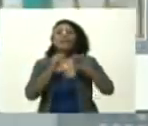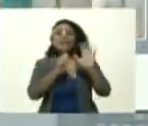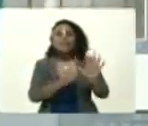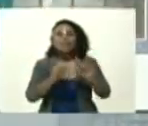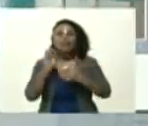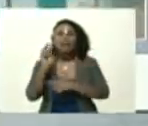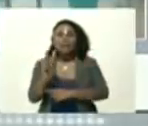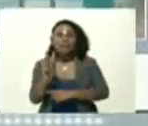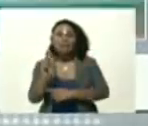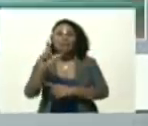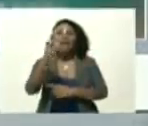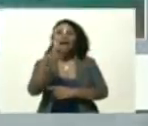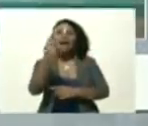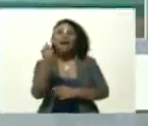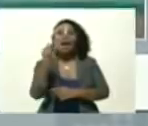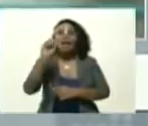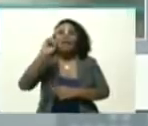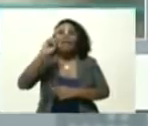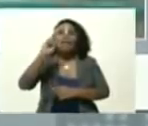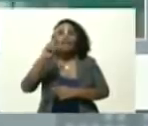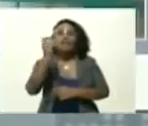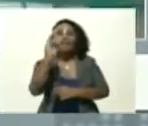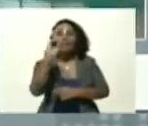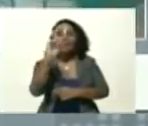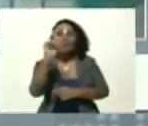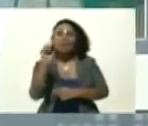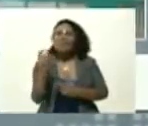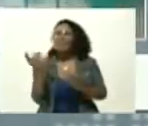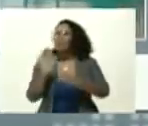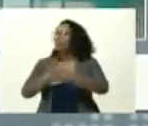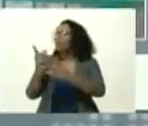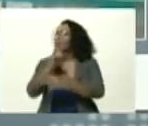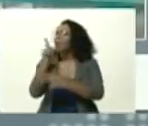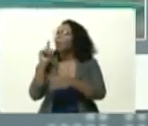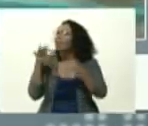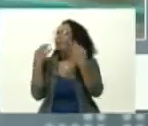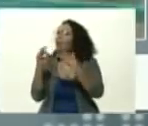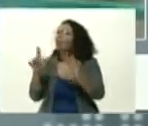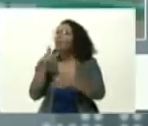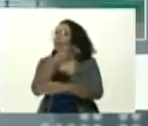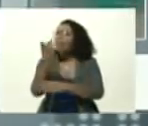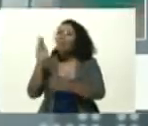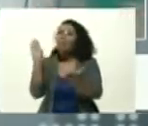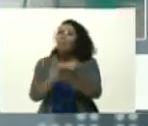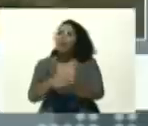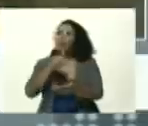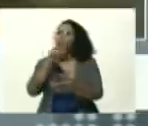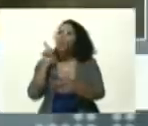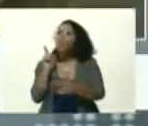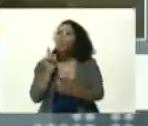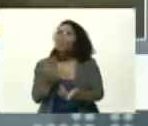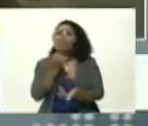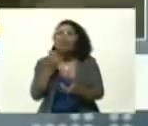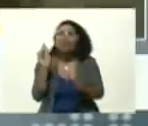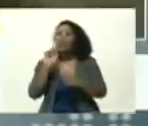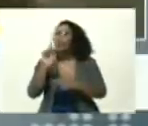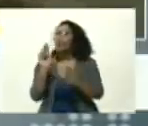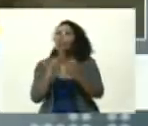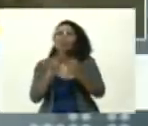¿Aviones? Gaviones. ¿Por qué no le ponen nombres normales? Porque ustedes tienen la tendencia a poner nombres que la gente no